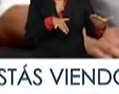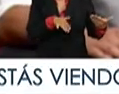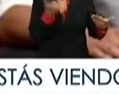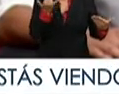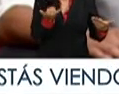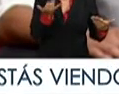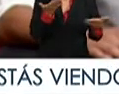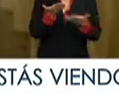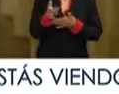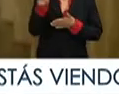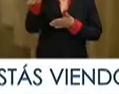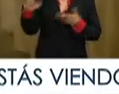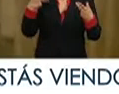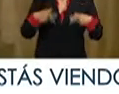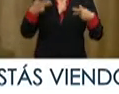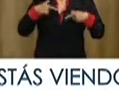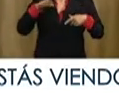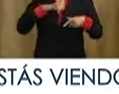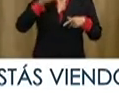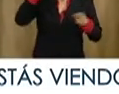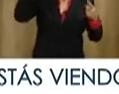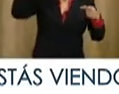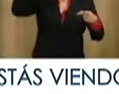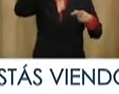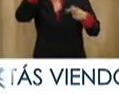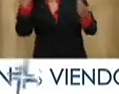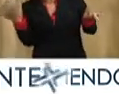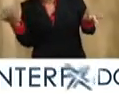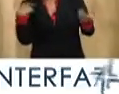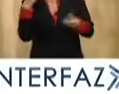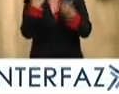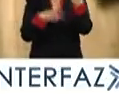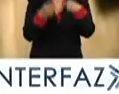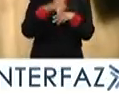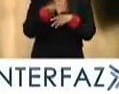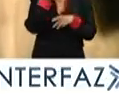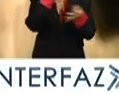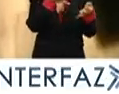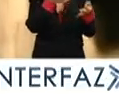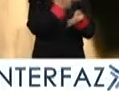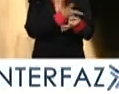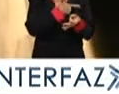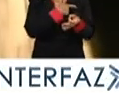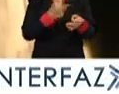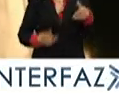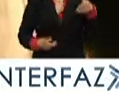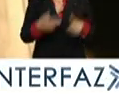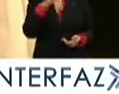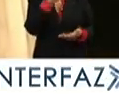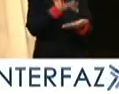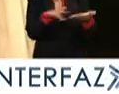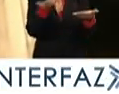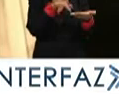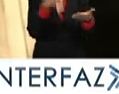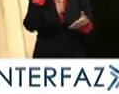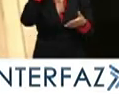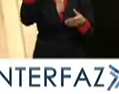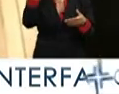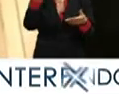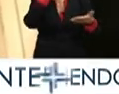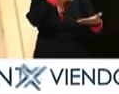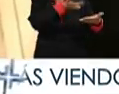Y para esa gente, si es que hay algunos aquí que simplemente están aquí porque dicen es que me encanta leer teatro, esa es